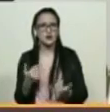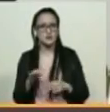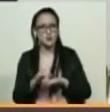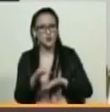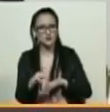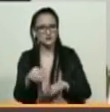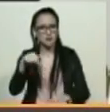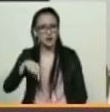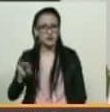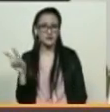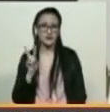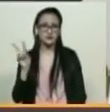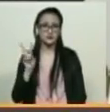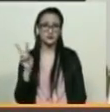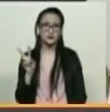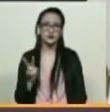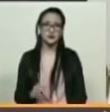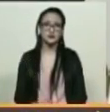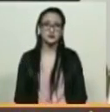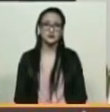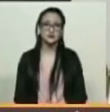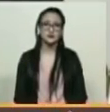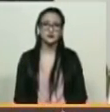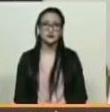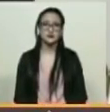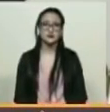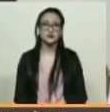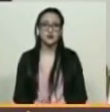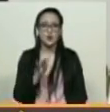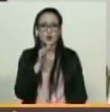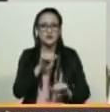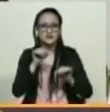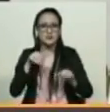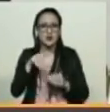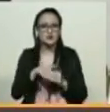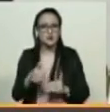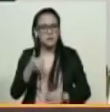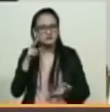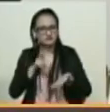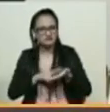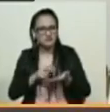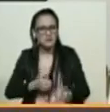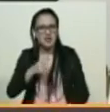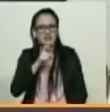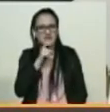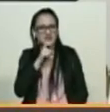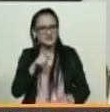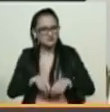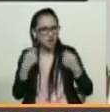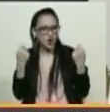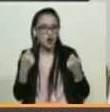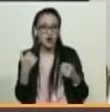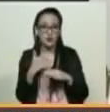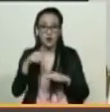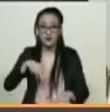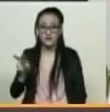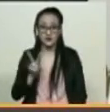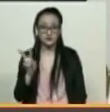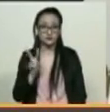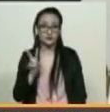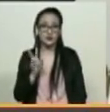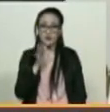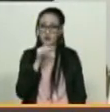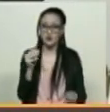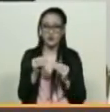municipales en Venezuela. No hay un sistema electoral más transparente y más difícil de vulnerar que el sistema electoral automatizado